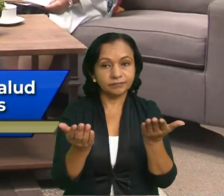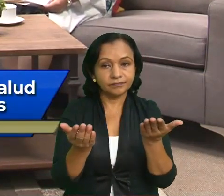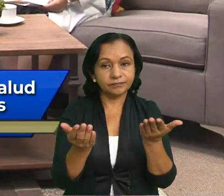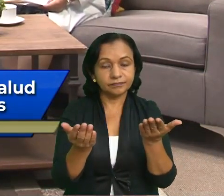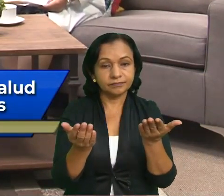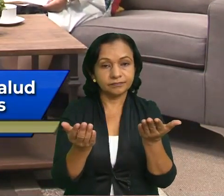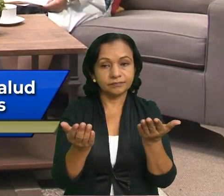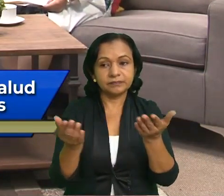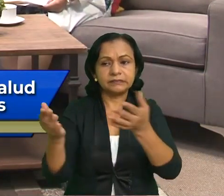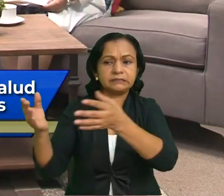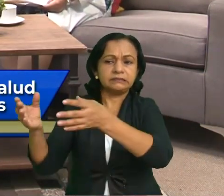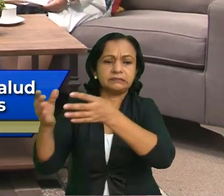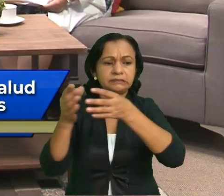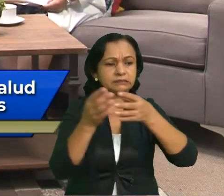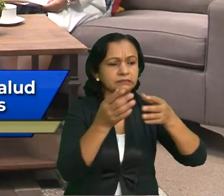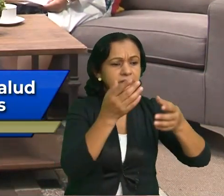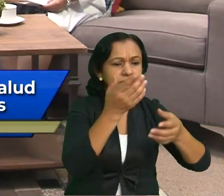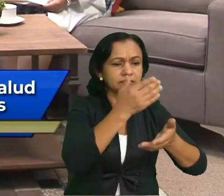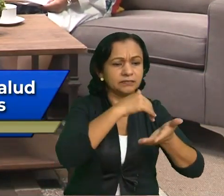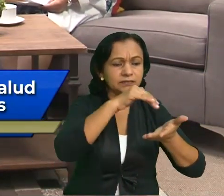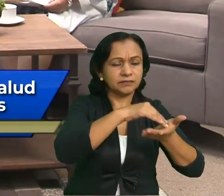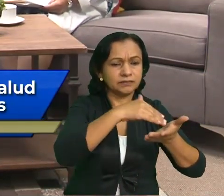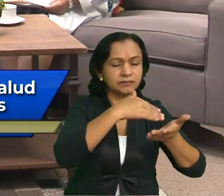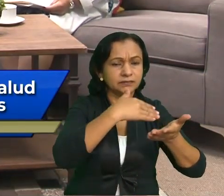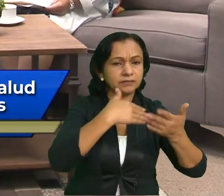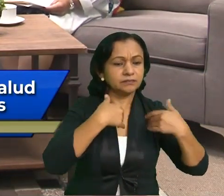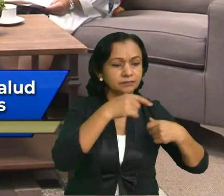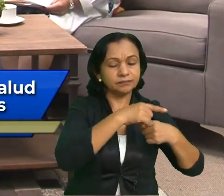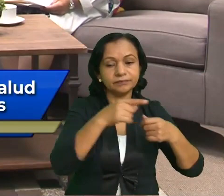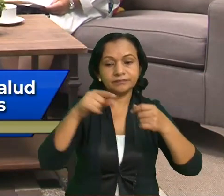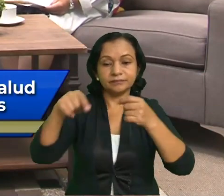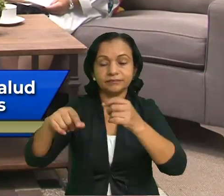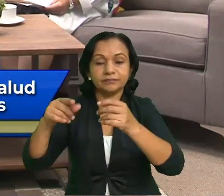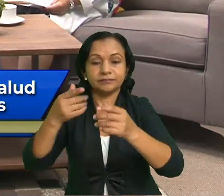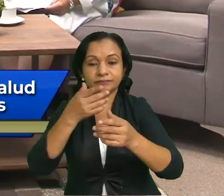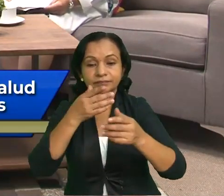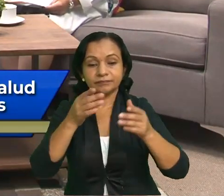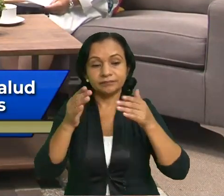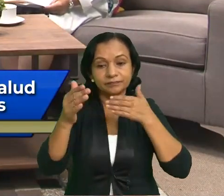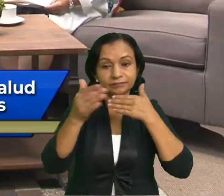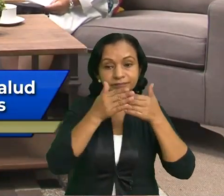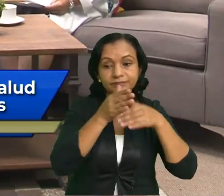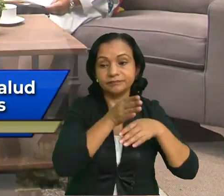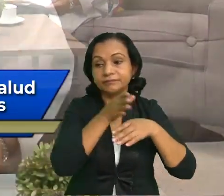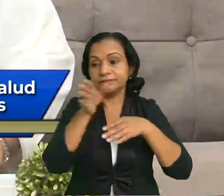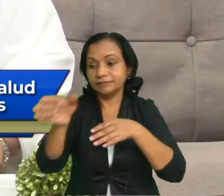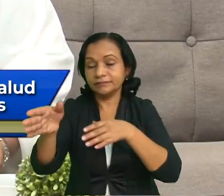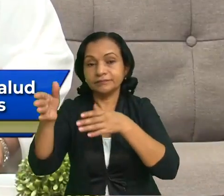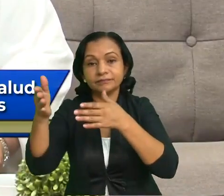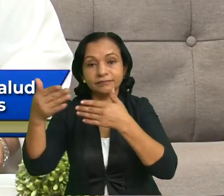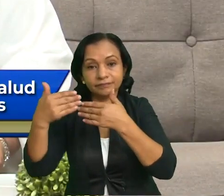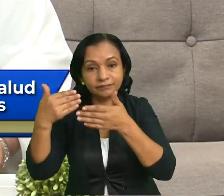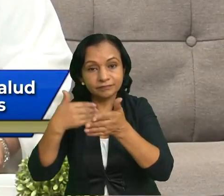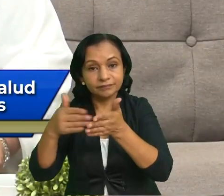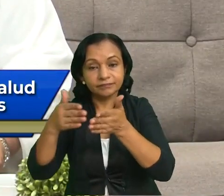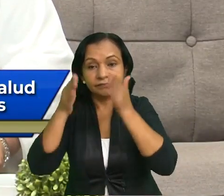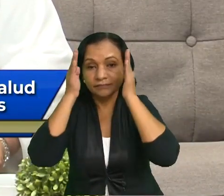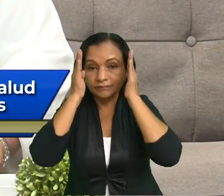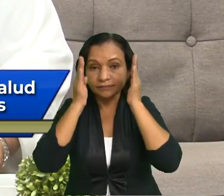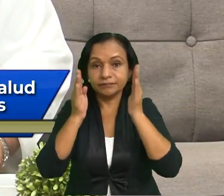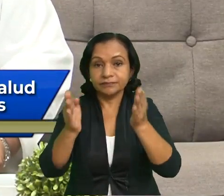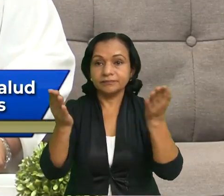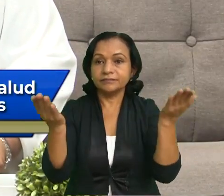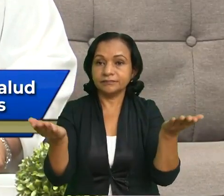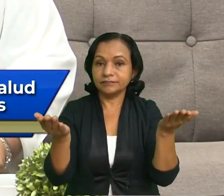que llegar hasta la construcción hasta el centro y el puesto sino que vos te estás acercando y garantizando el acceso lo más cercano posible